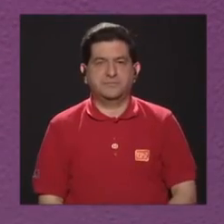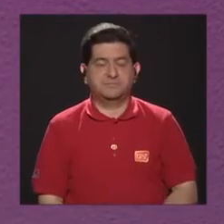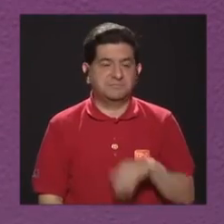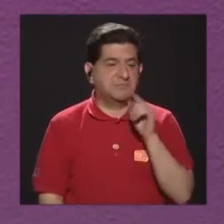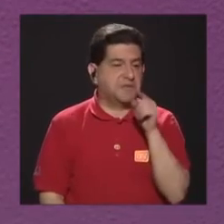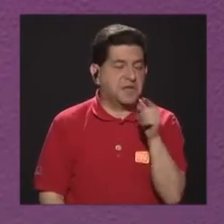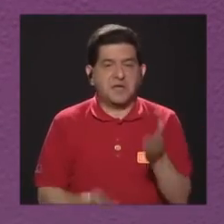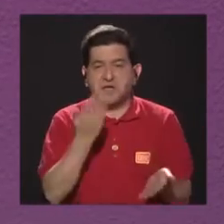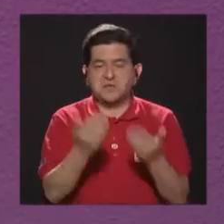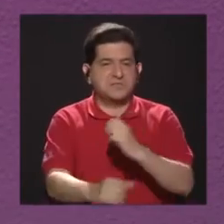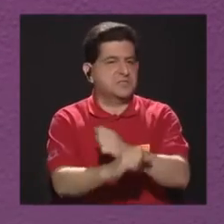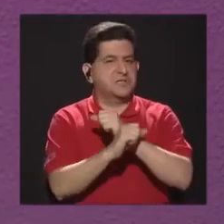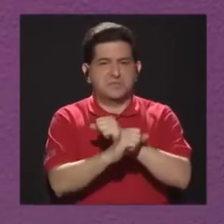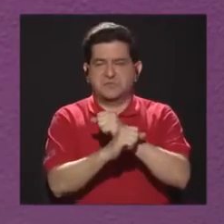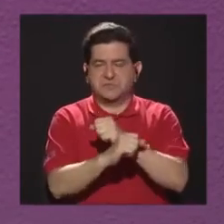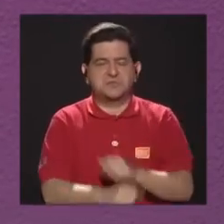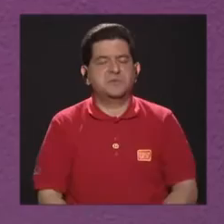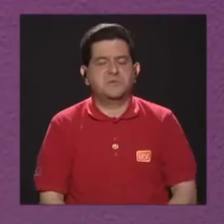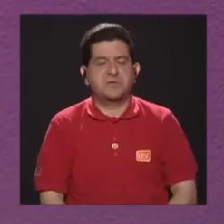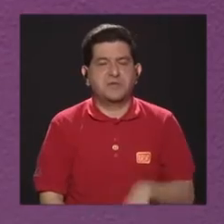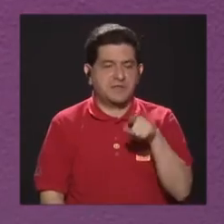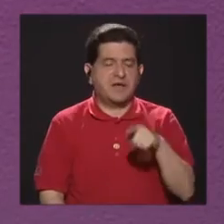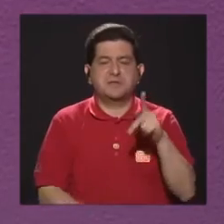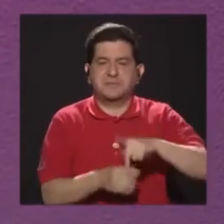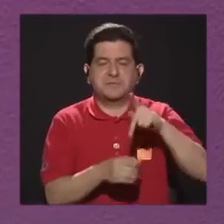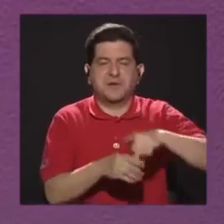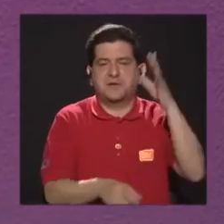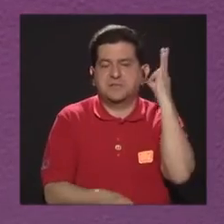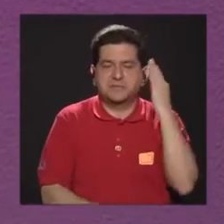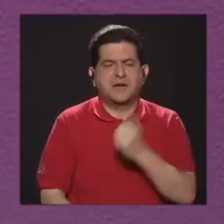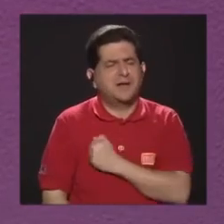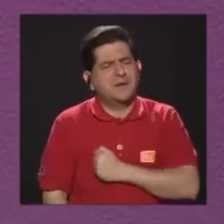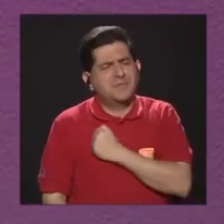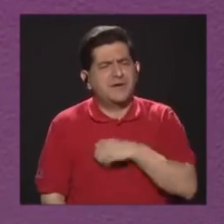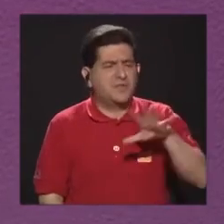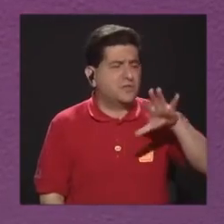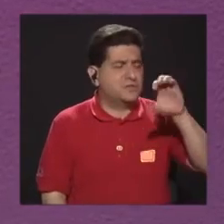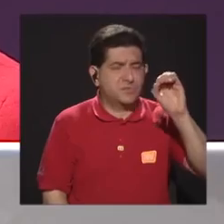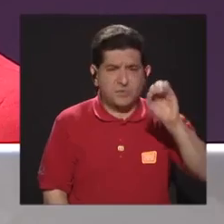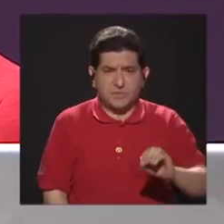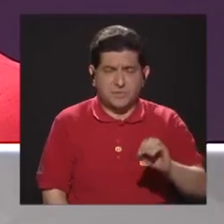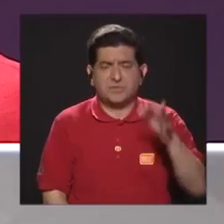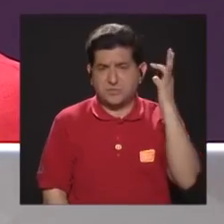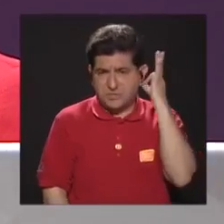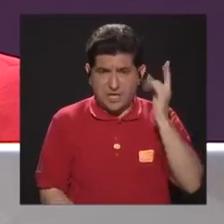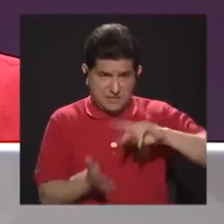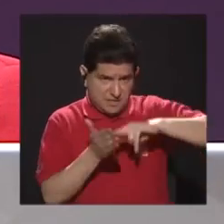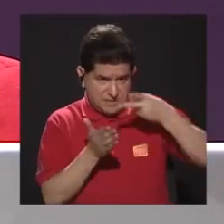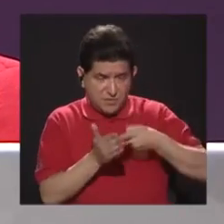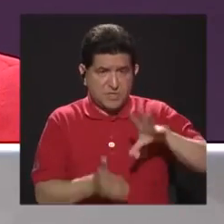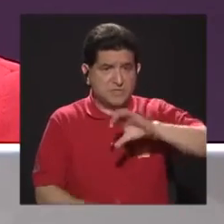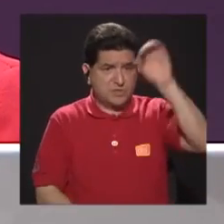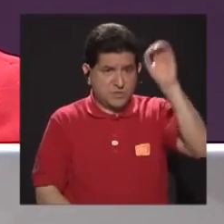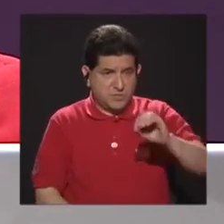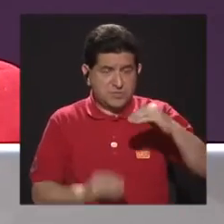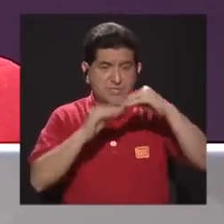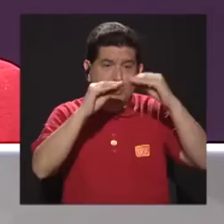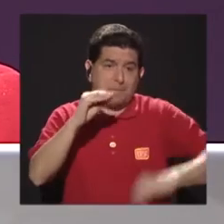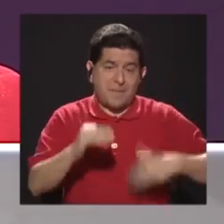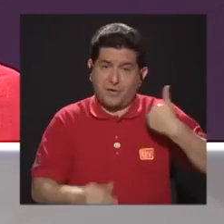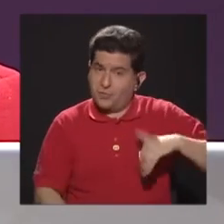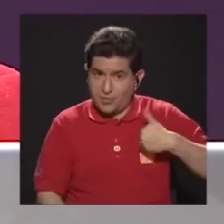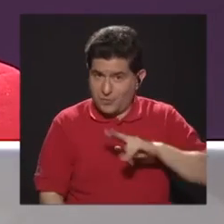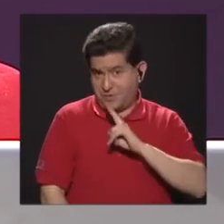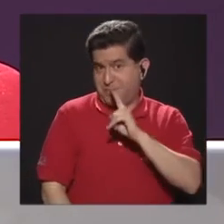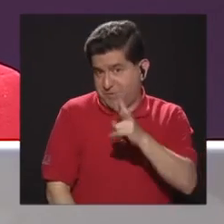no garantizar la presencia de las mujeres. Y yo aquí quería también introducir... Es que, perdón, 50% de mujeres significa 50% menos de los hombres, eso es real, ¿verdad?